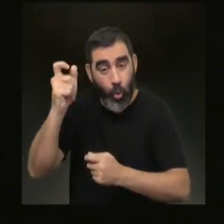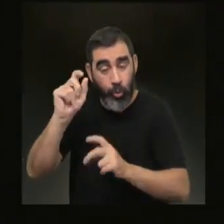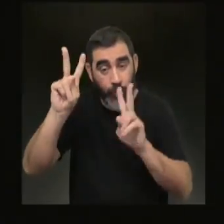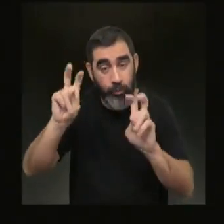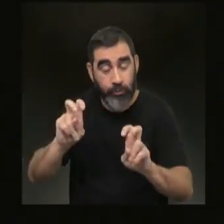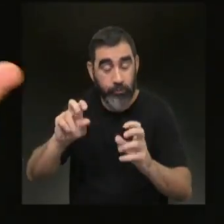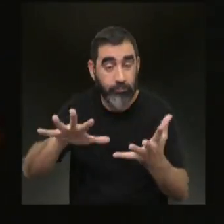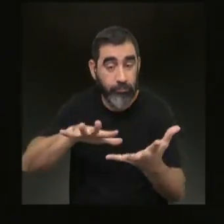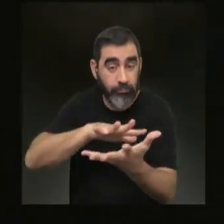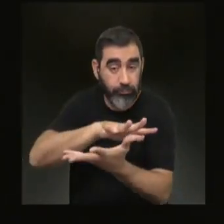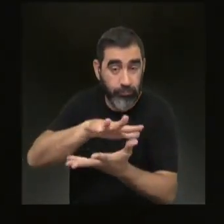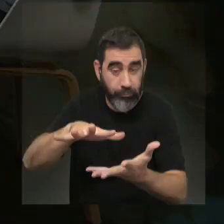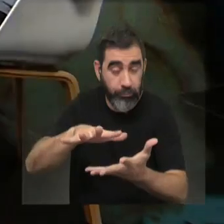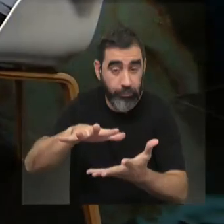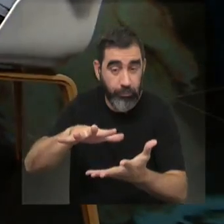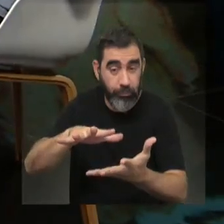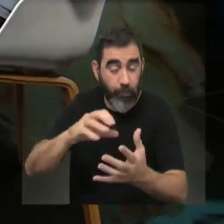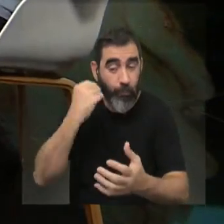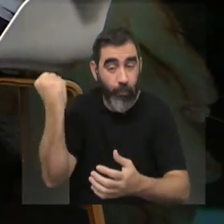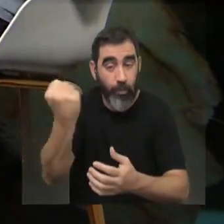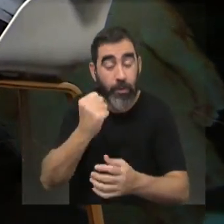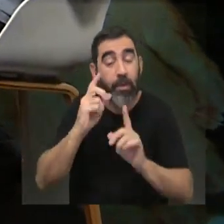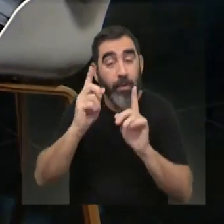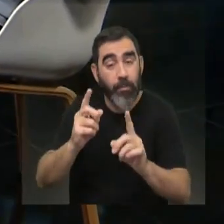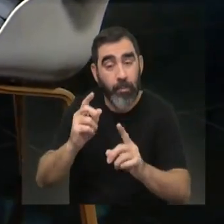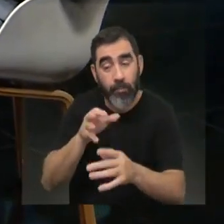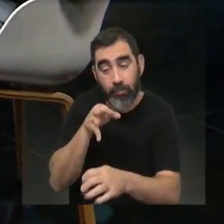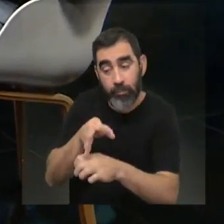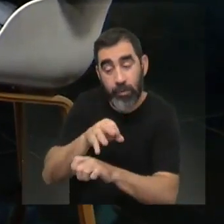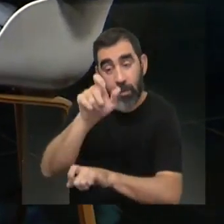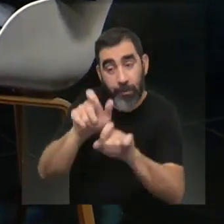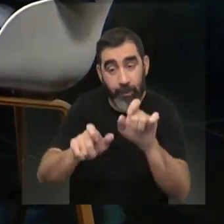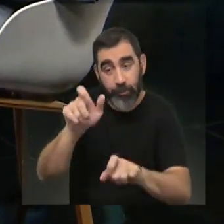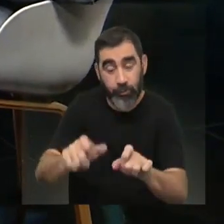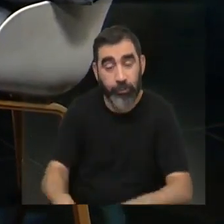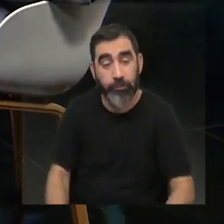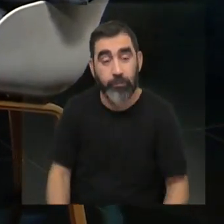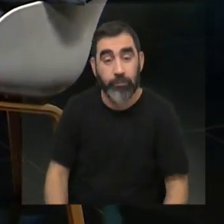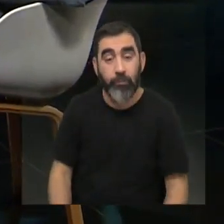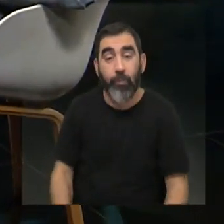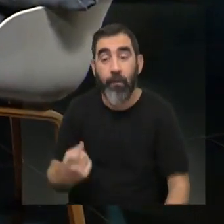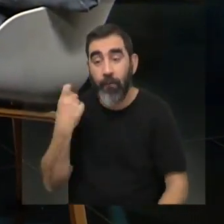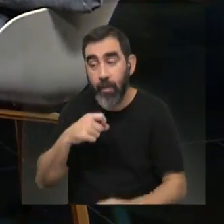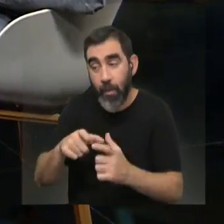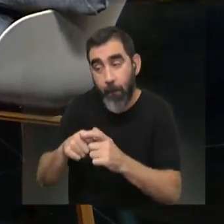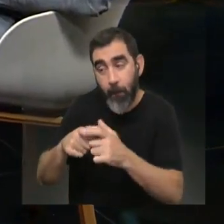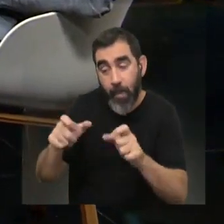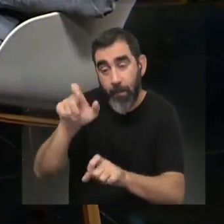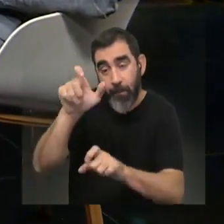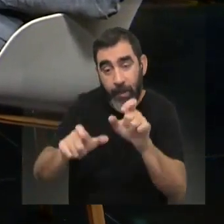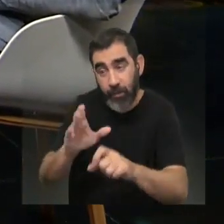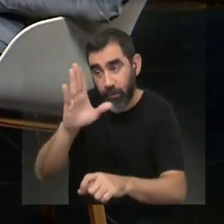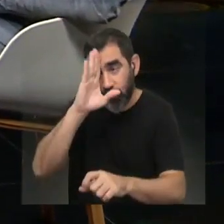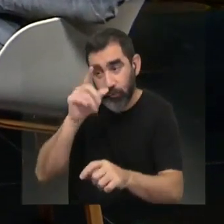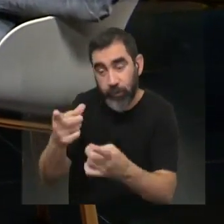un área absolutamente central, también están capacitando gente, porque en definitiva hace falta cada vez más personas